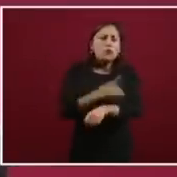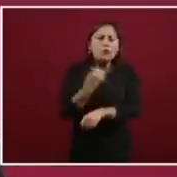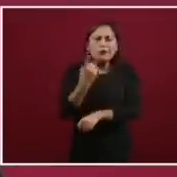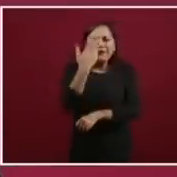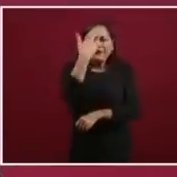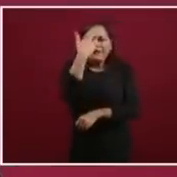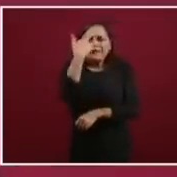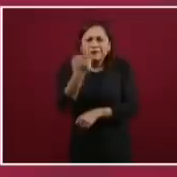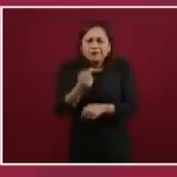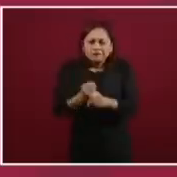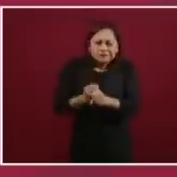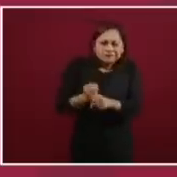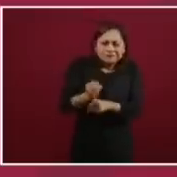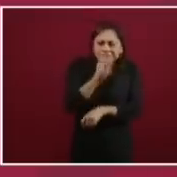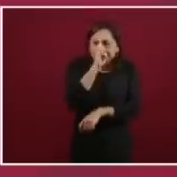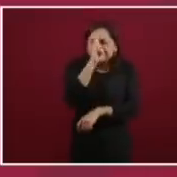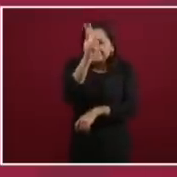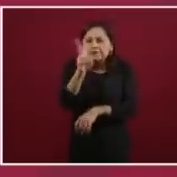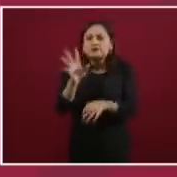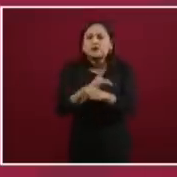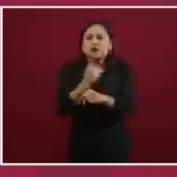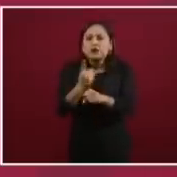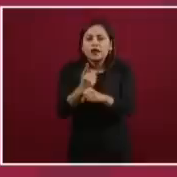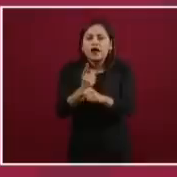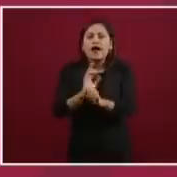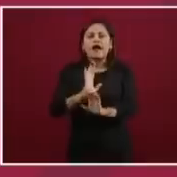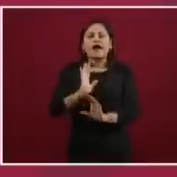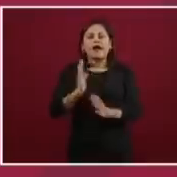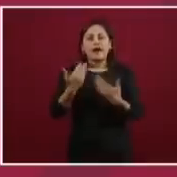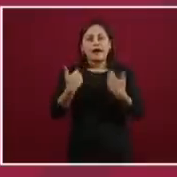decir y que haya bienestar